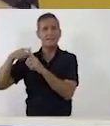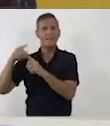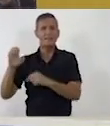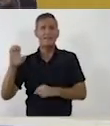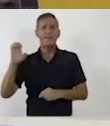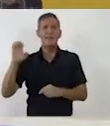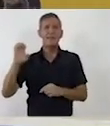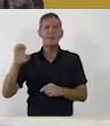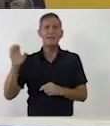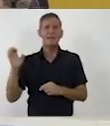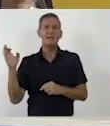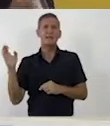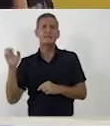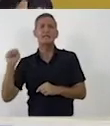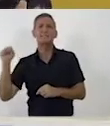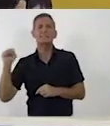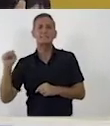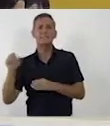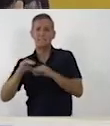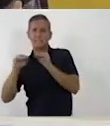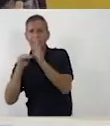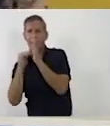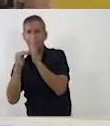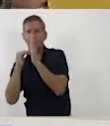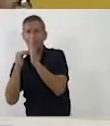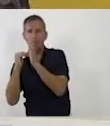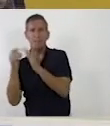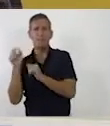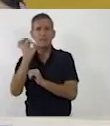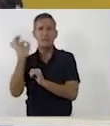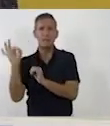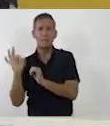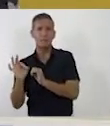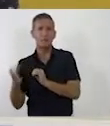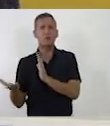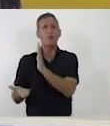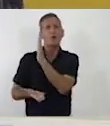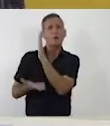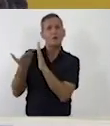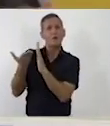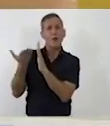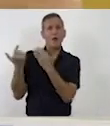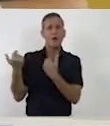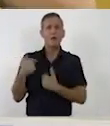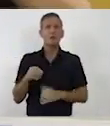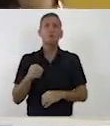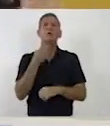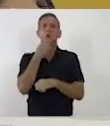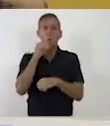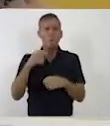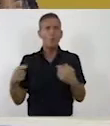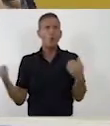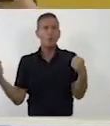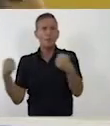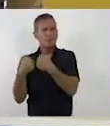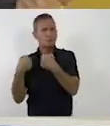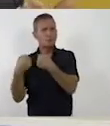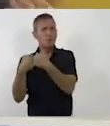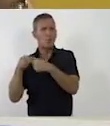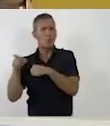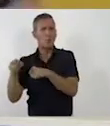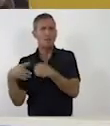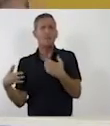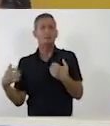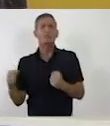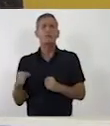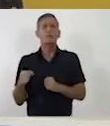la energía cinética media de las partículas, ¿ya? Cuando aumenta la energía cinética de las partículas, aumentan las probabilidades de choques entre estas